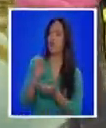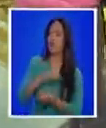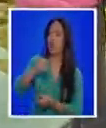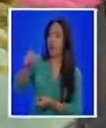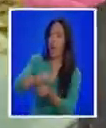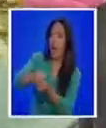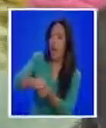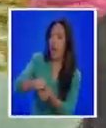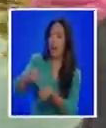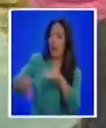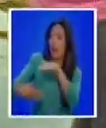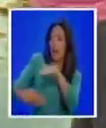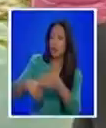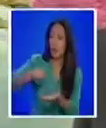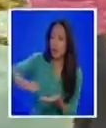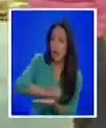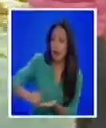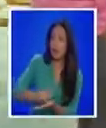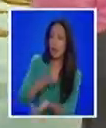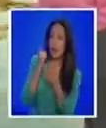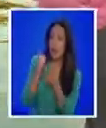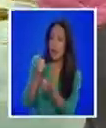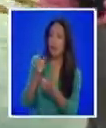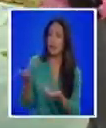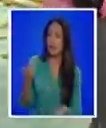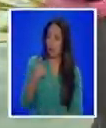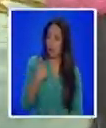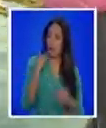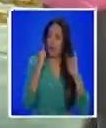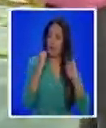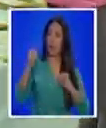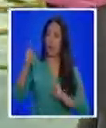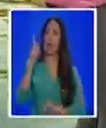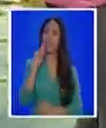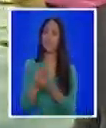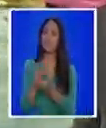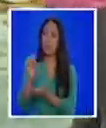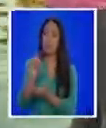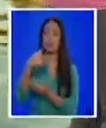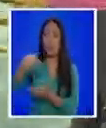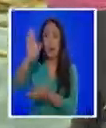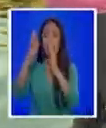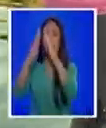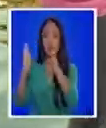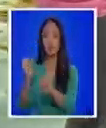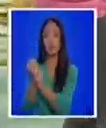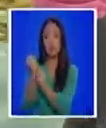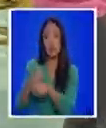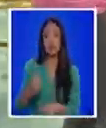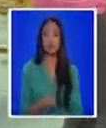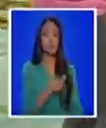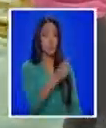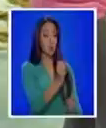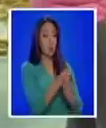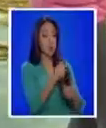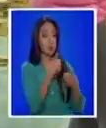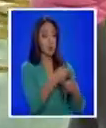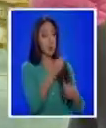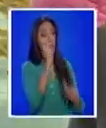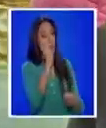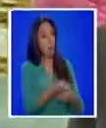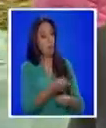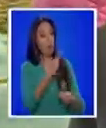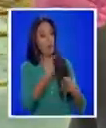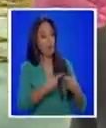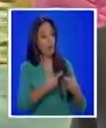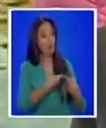lavando, planchando. Bien dicho, ¿no? Eso sí, viene a darnos buenas lecciones acá en Quito. Y le dejaste haciendo que el encebollado, el caldito